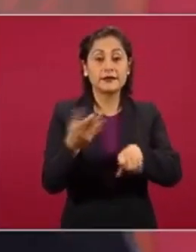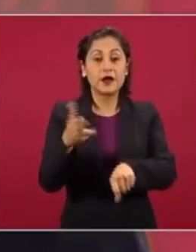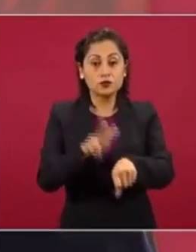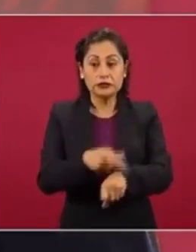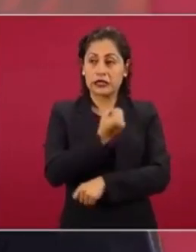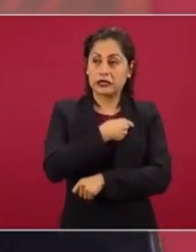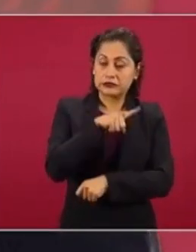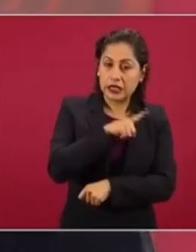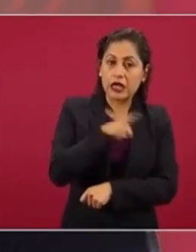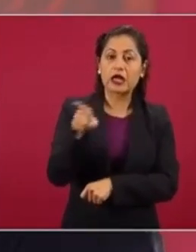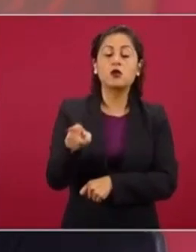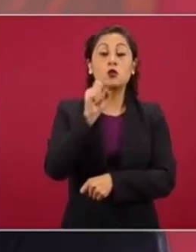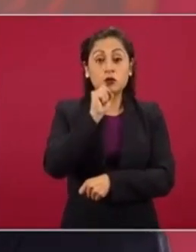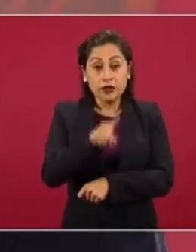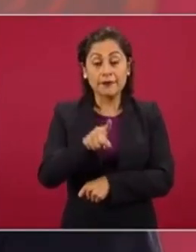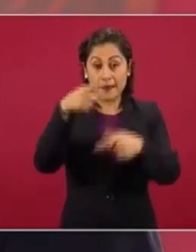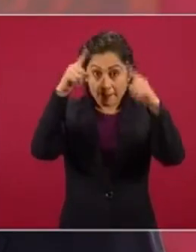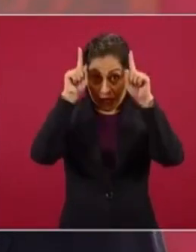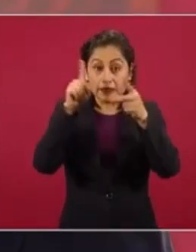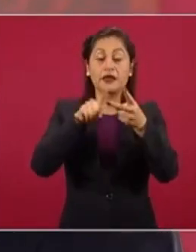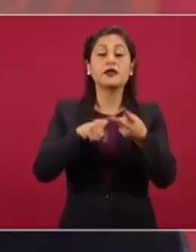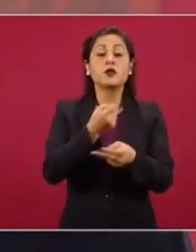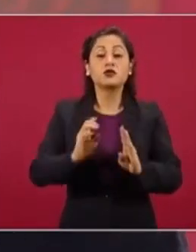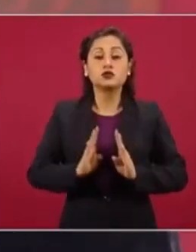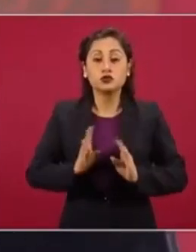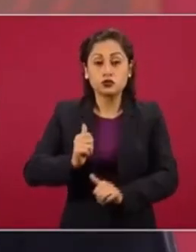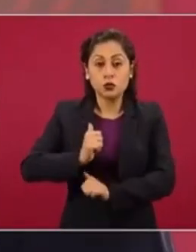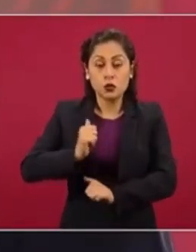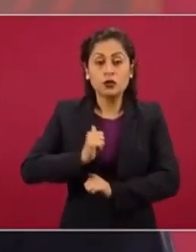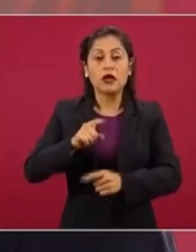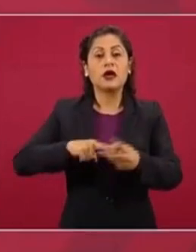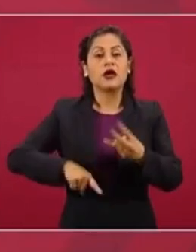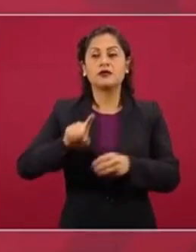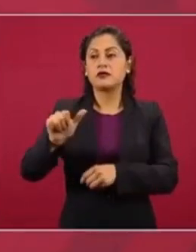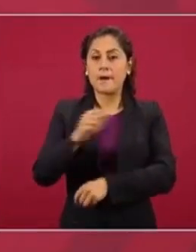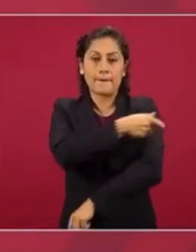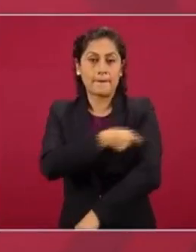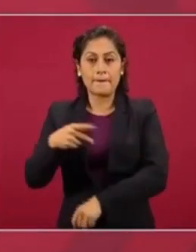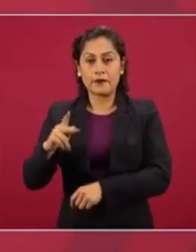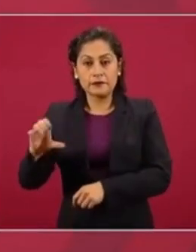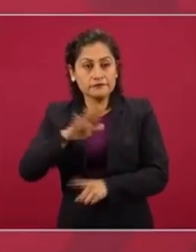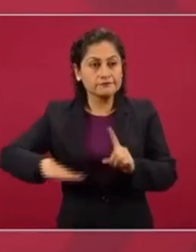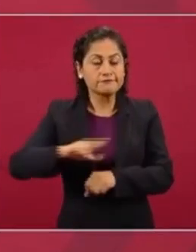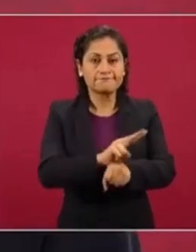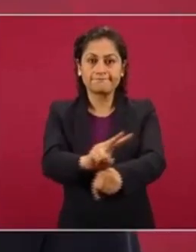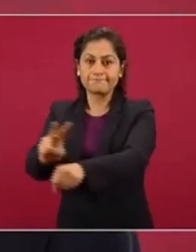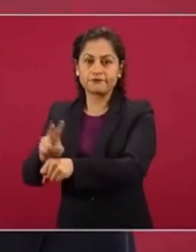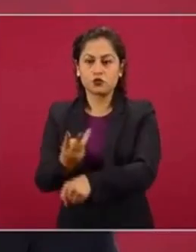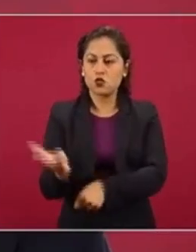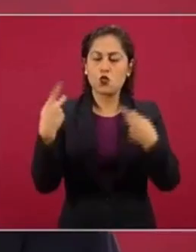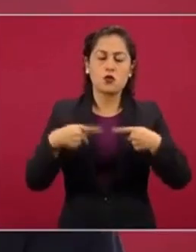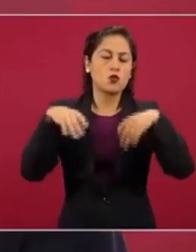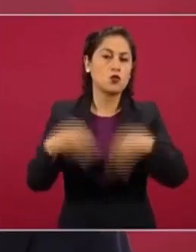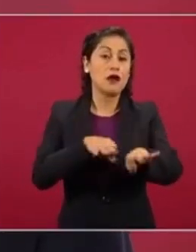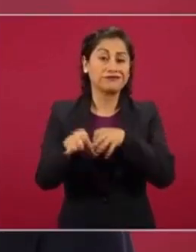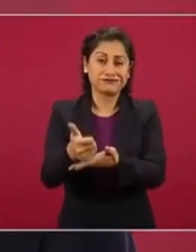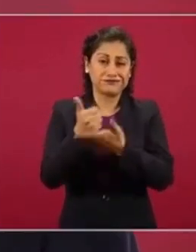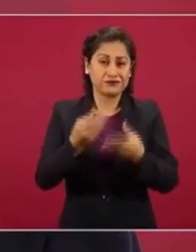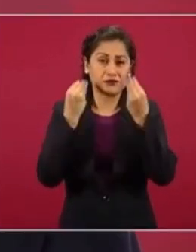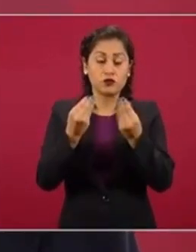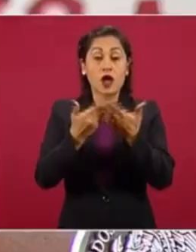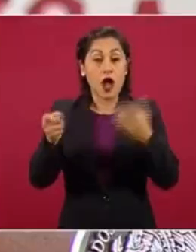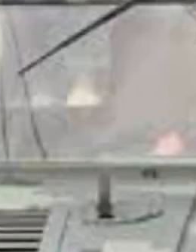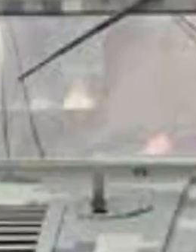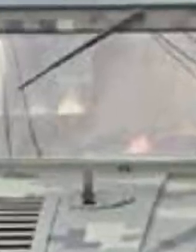los marinos, de los soldados, de los que trabajan en la protección civil. Ahora, con las inundaciones, ahí andan, con